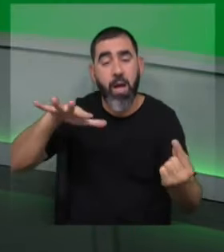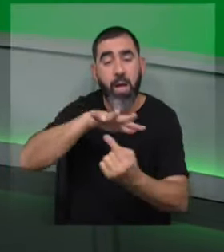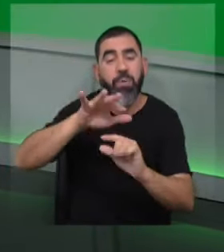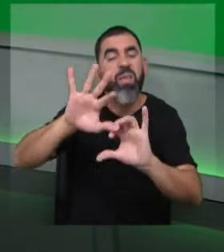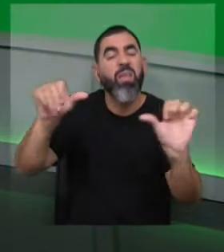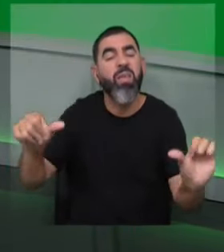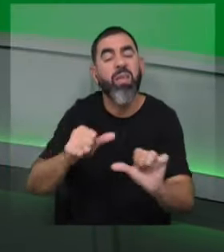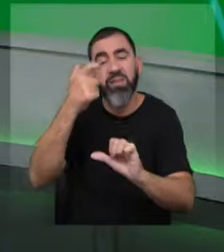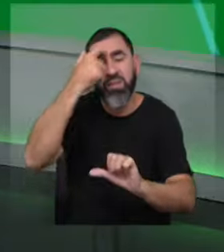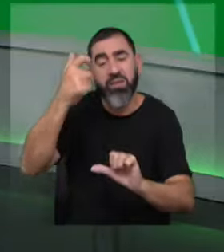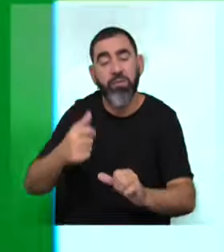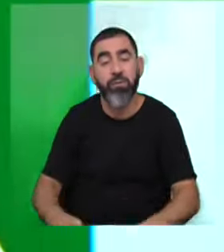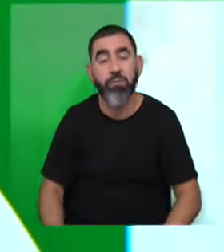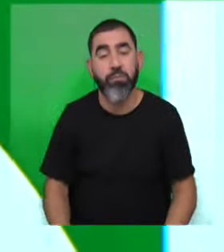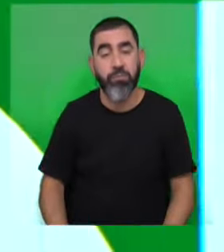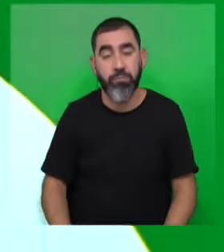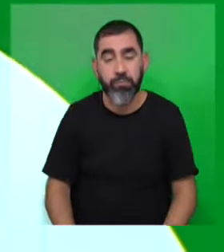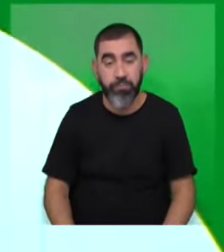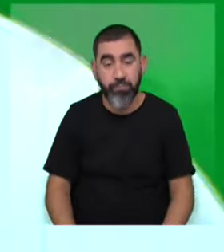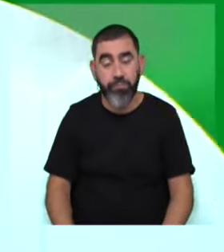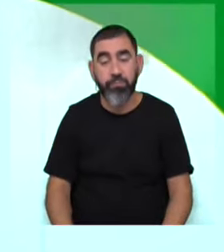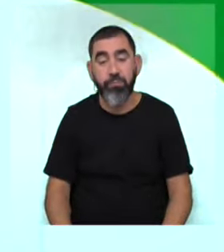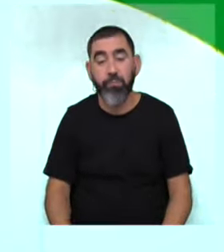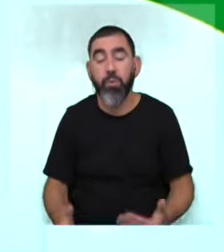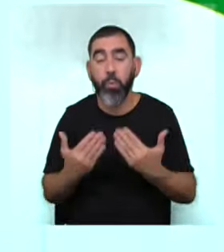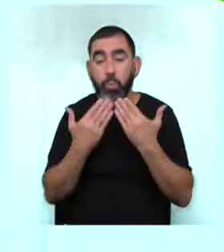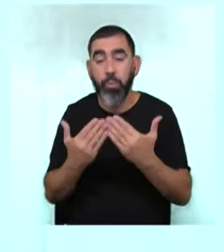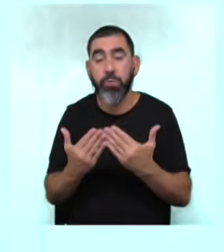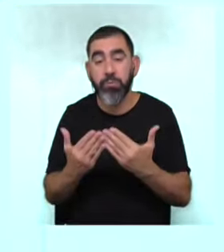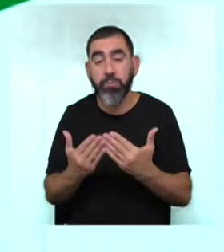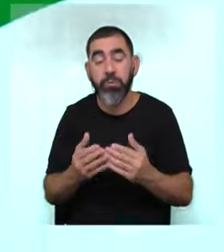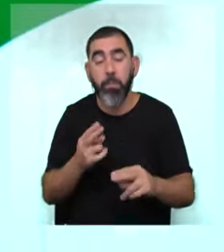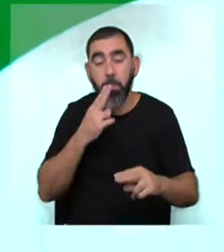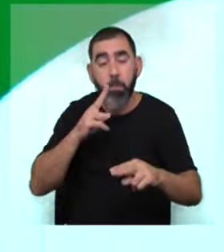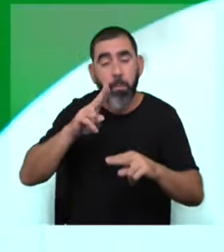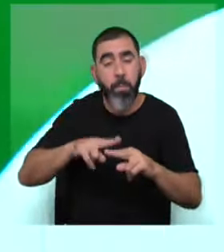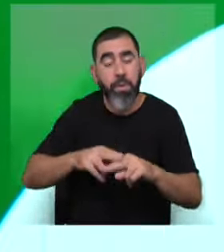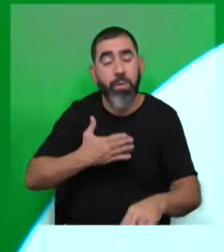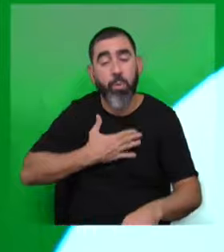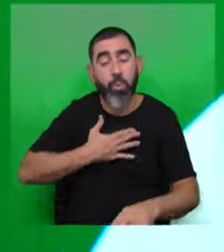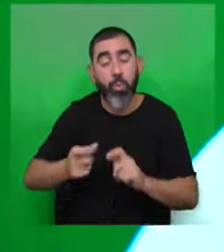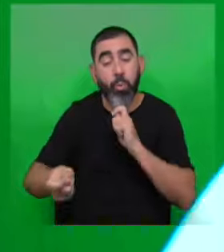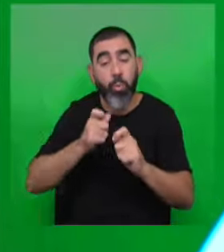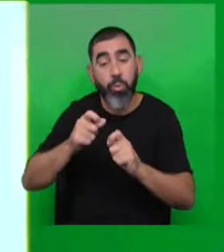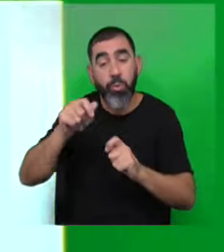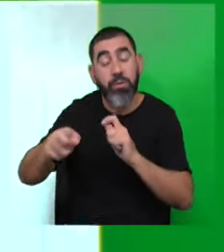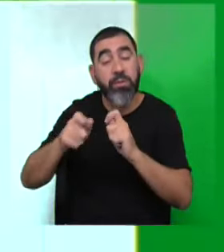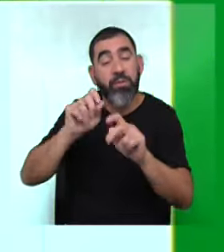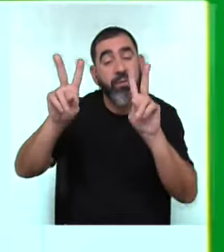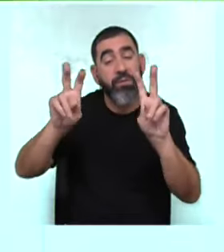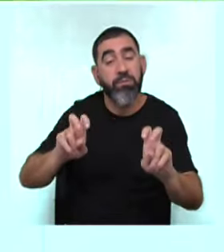haciendo en el ámbito científico. ¿Cómo estás, Gustavo? Bienvenido. Muchas gracias, Rosina. Como cada martes, un gusto estar en MBD Noticias. Esta nota